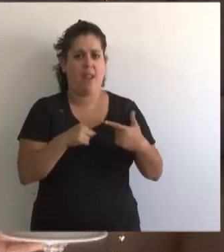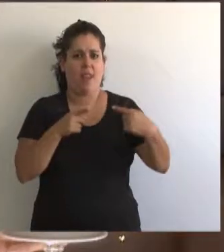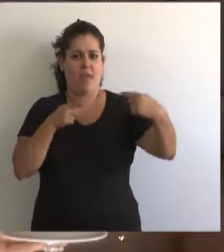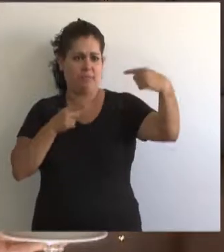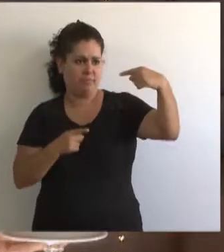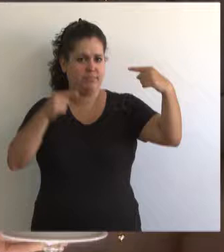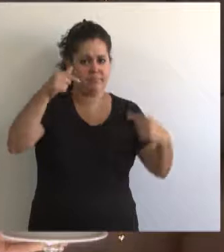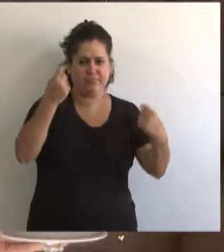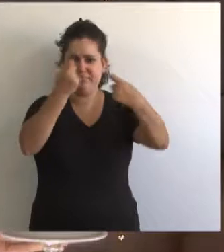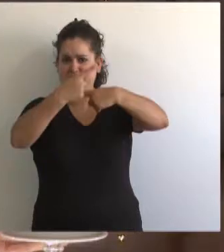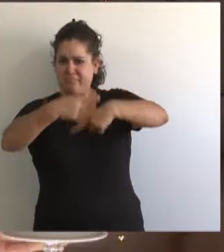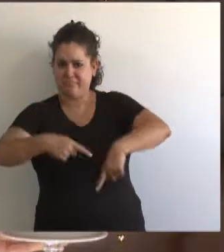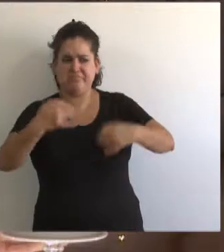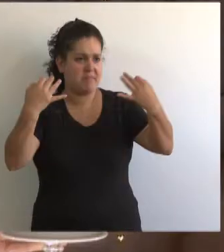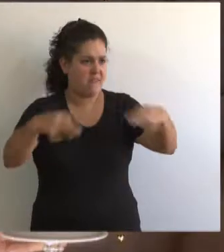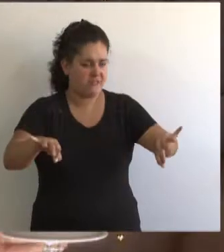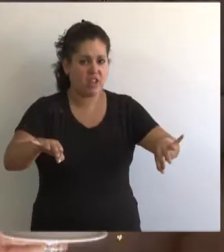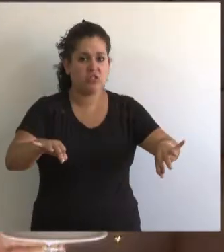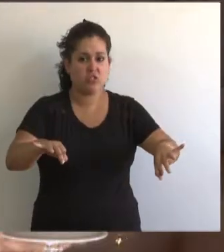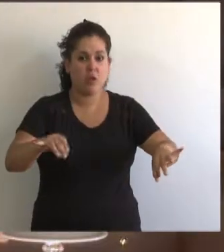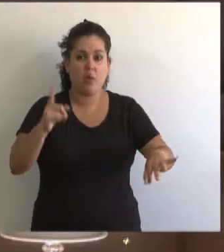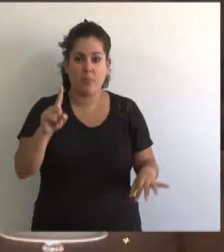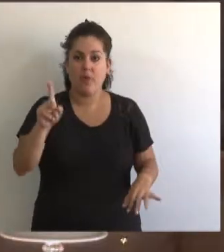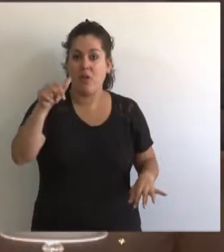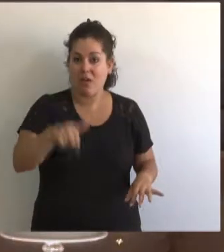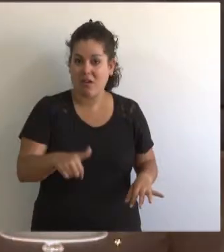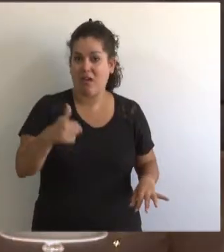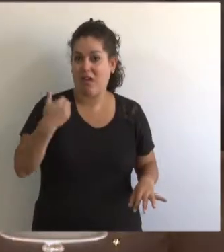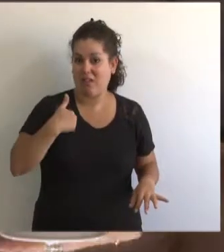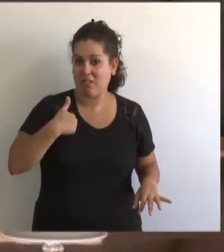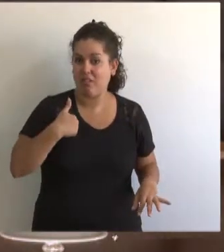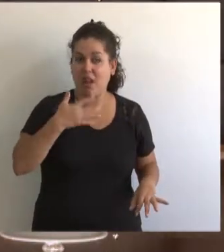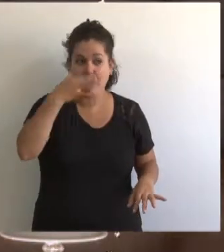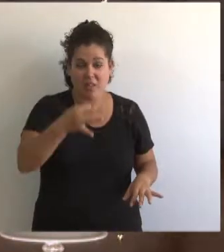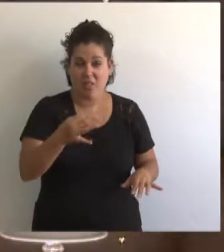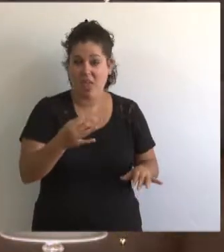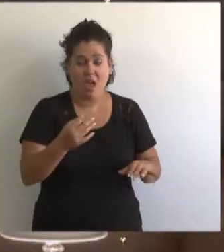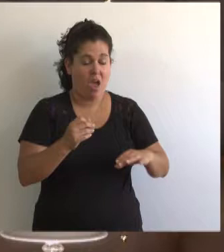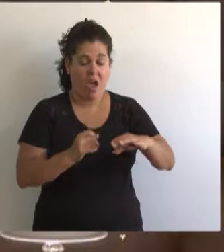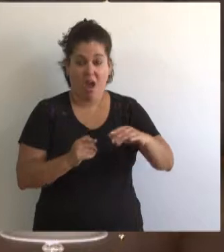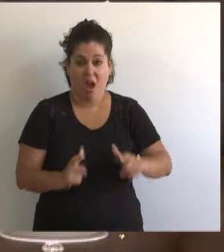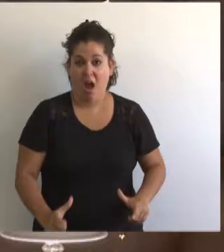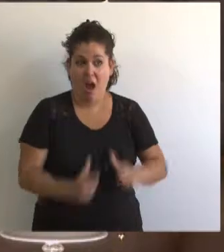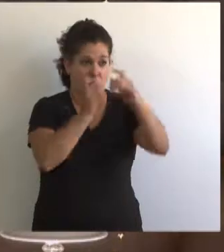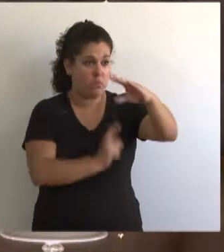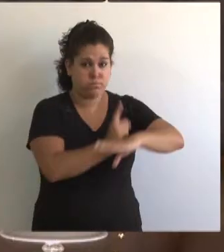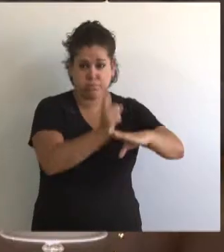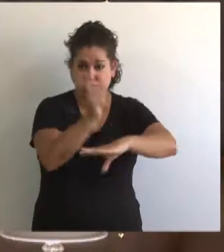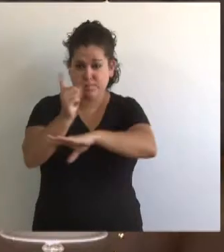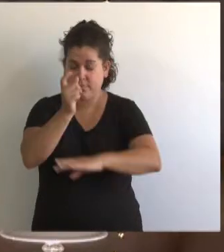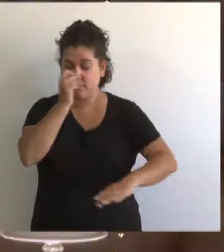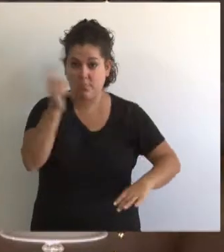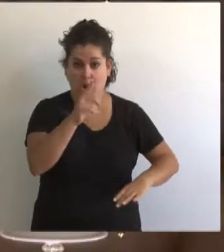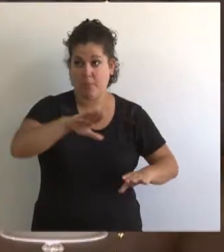culturales, el clima, etcétera. Acá el árbol en la Argentina, en nuestra región, crece mucho más rápido que en otros lugares